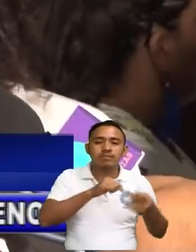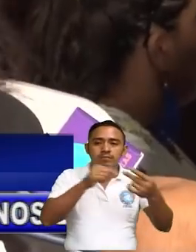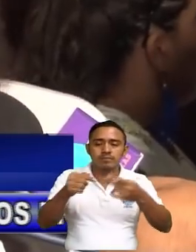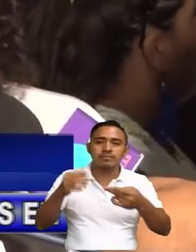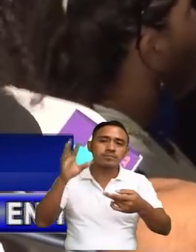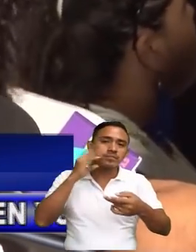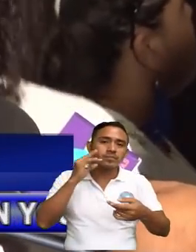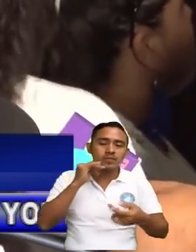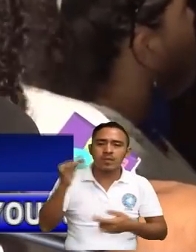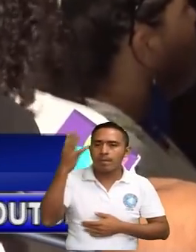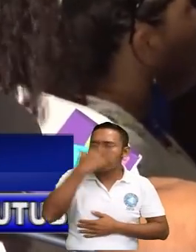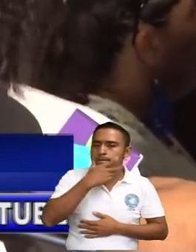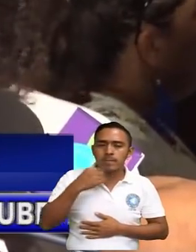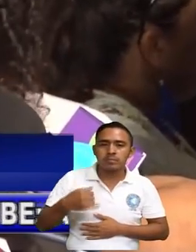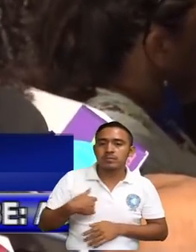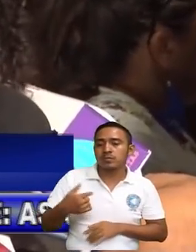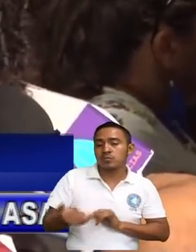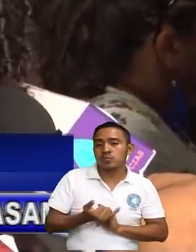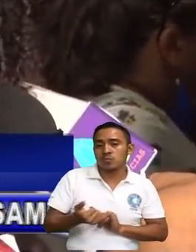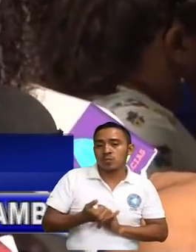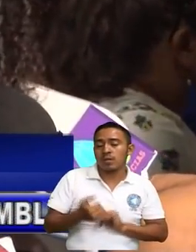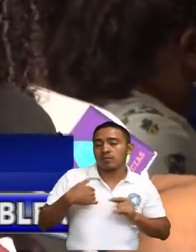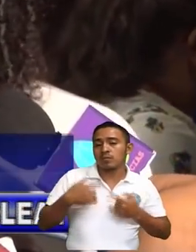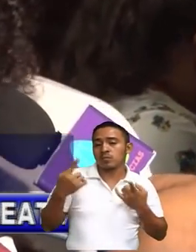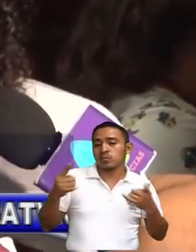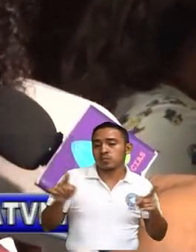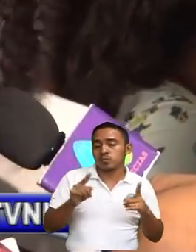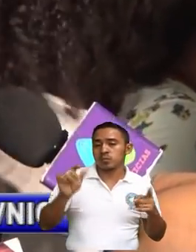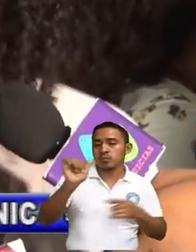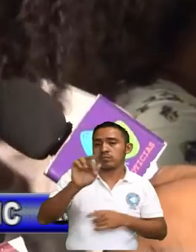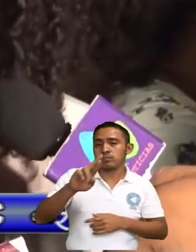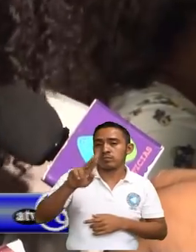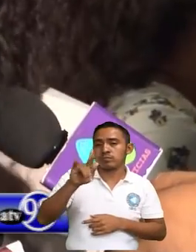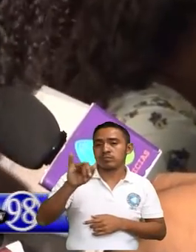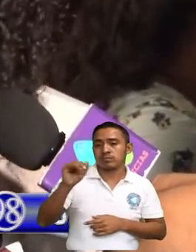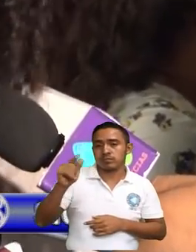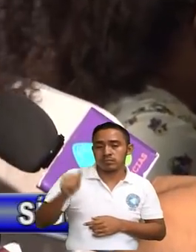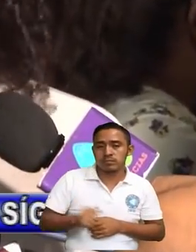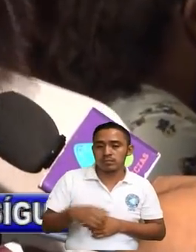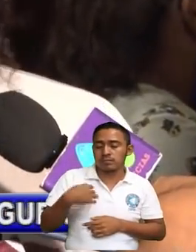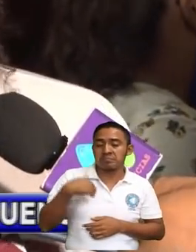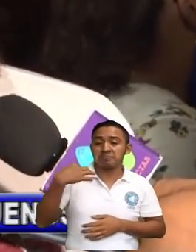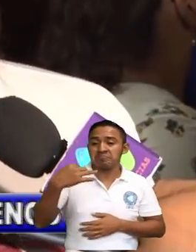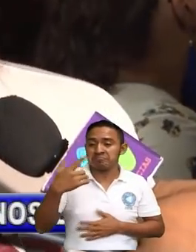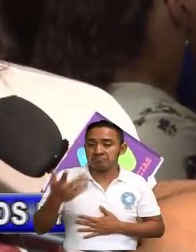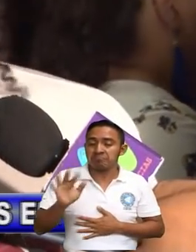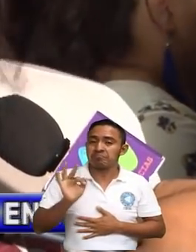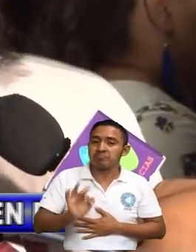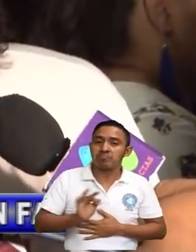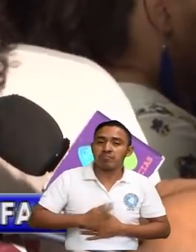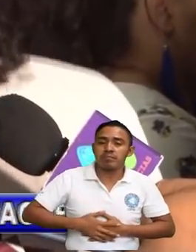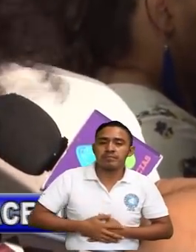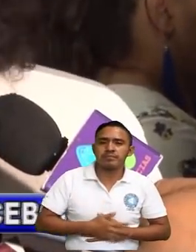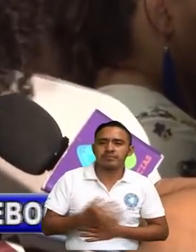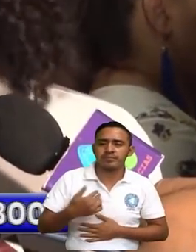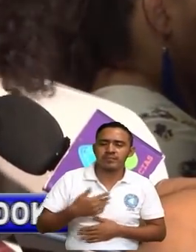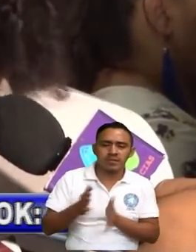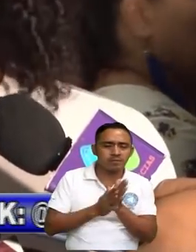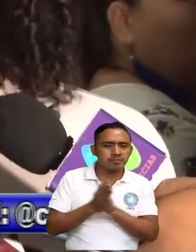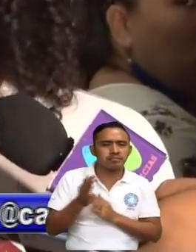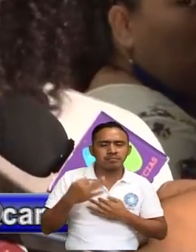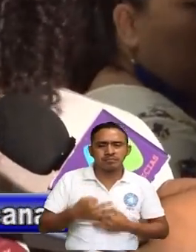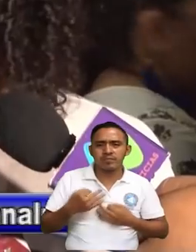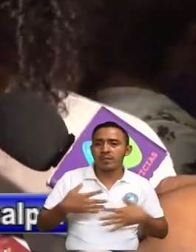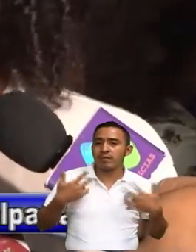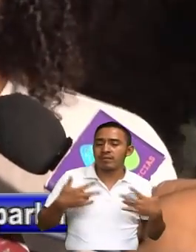una experiencia súper maravillosa como artista, pues, porque realmente uno se siente tomado en cuenta, ¿me entendés? Y súper agradable, pues, súper